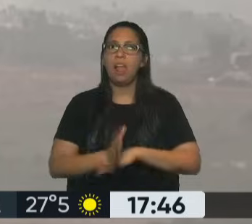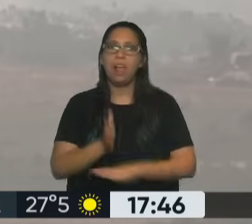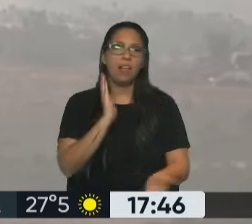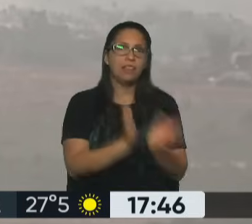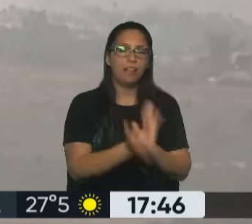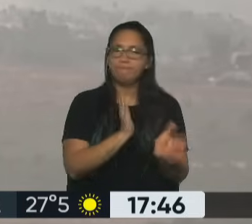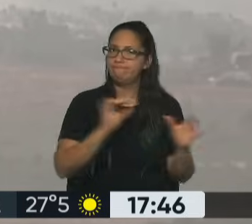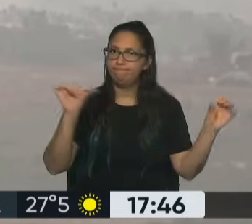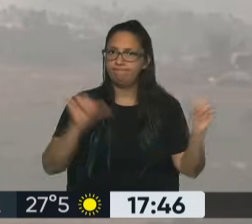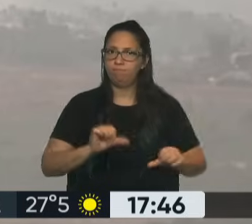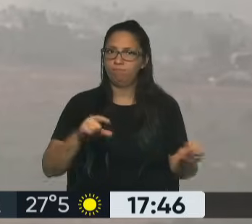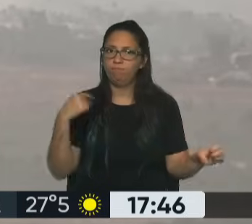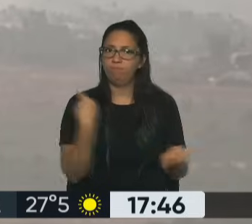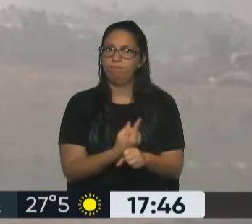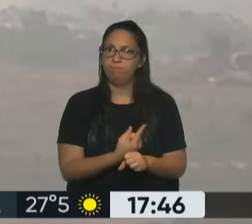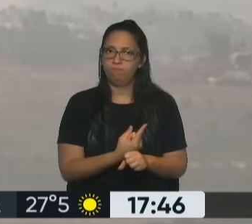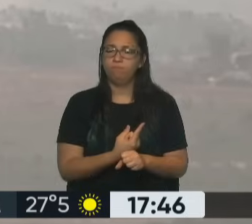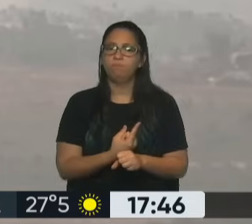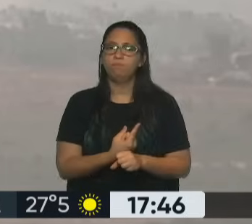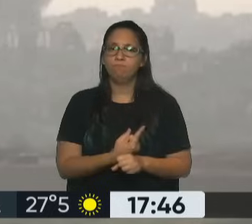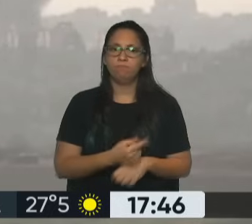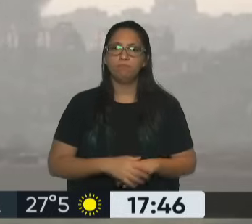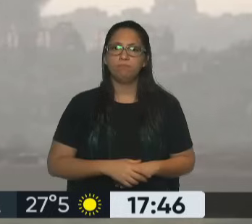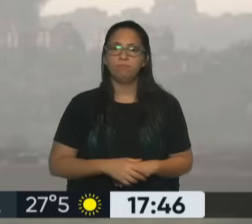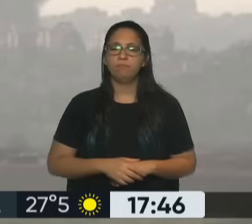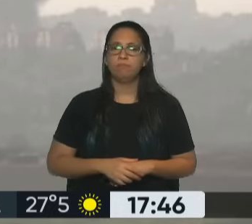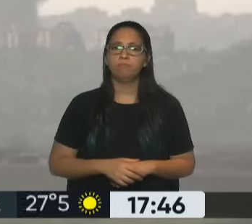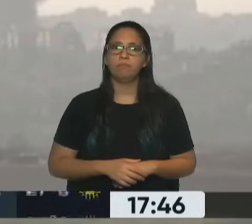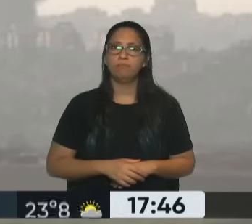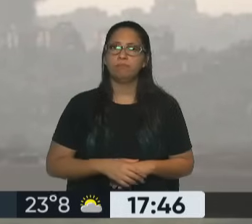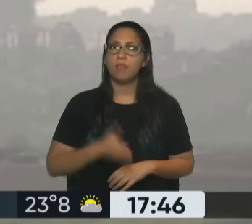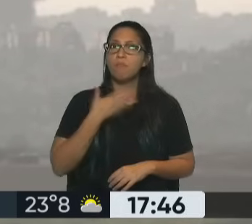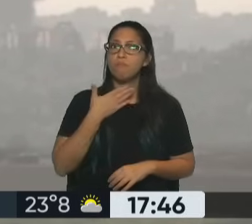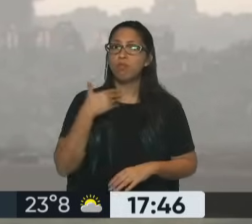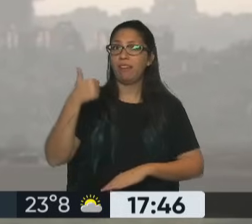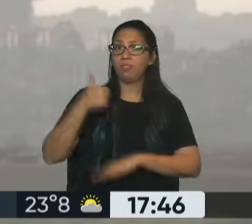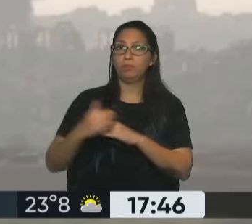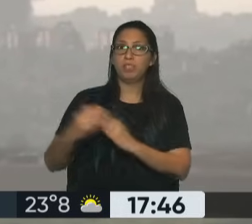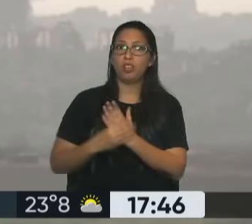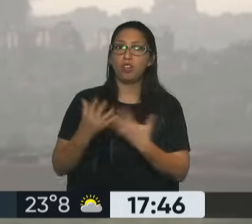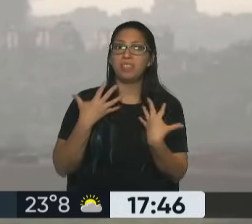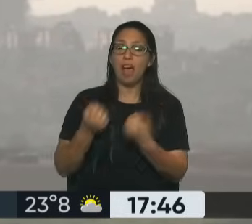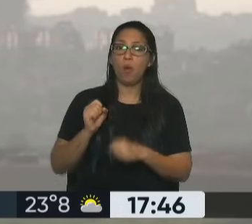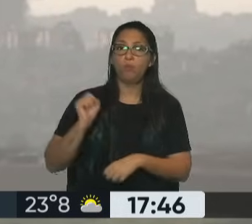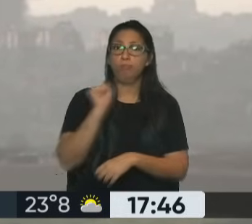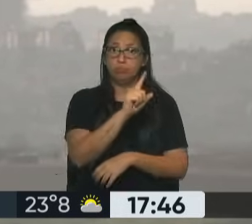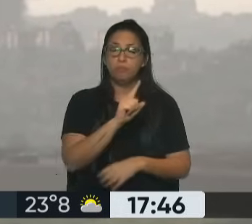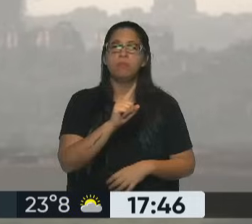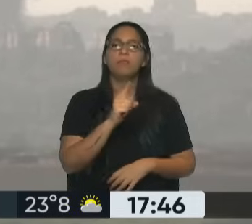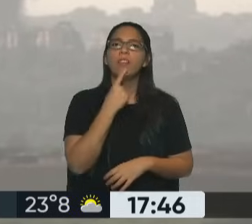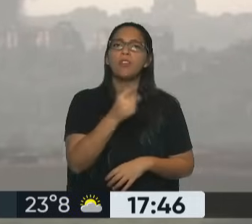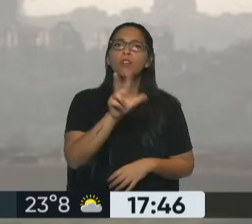siquiera a los pacientes que ya estaban en él el portavoz del Ministerio de sanidad gazatí señaló que al menos